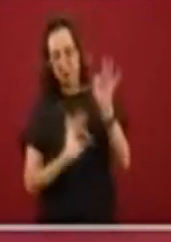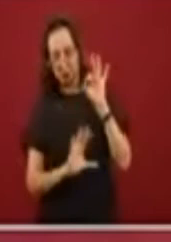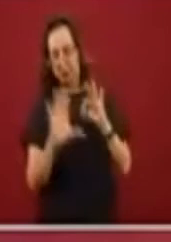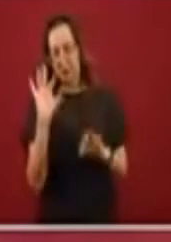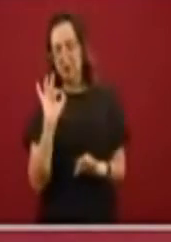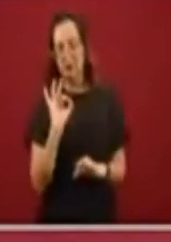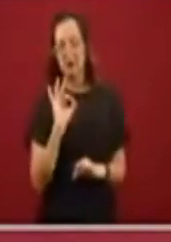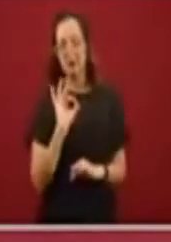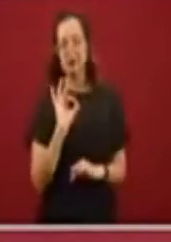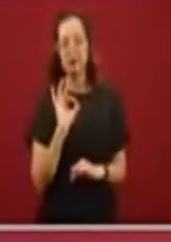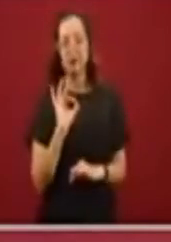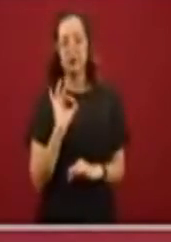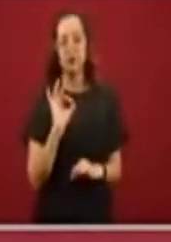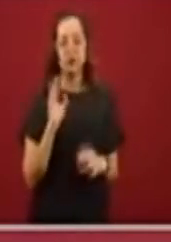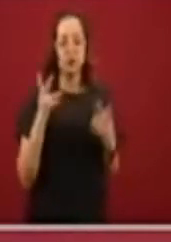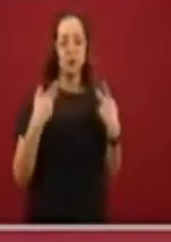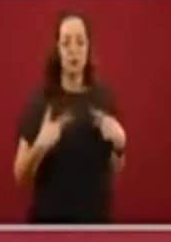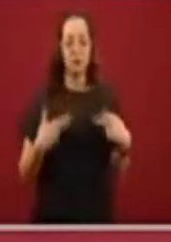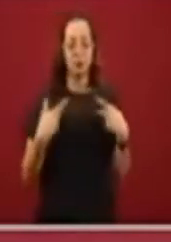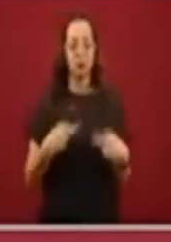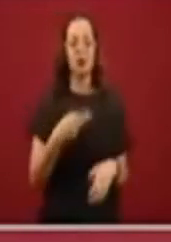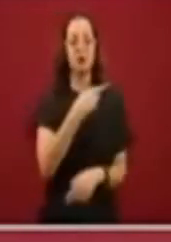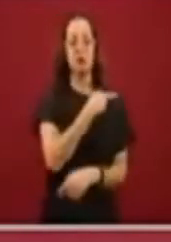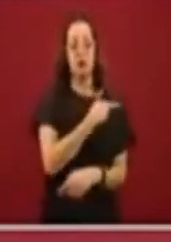que sea gente humilde,